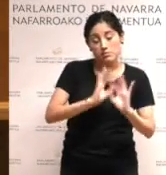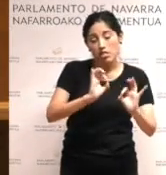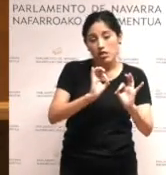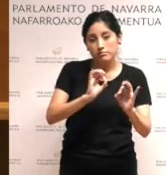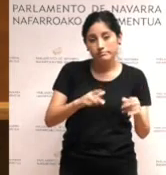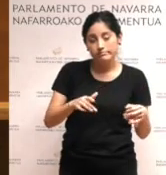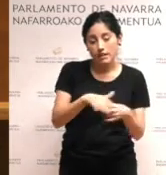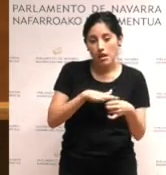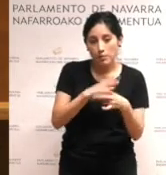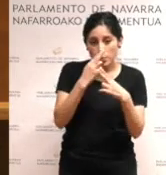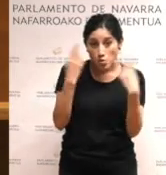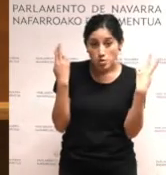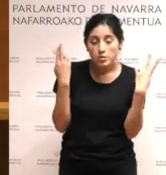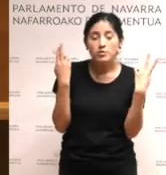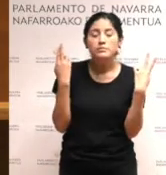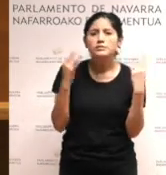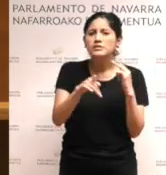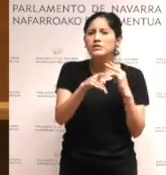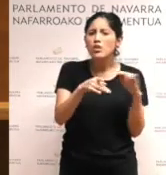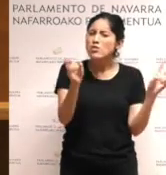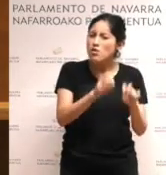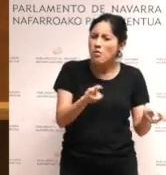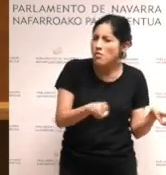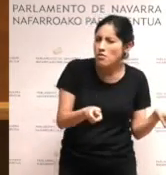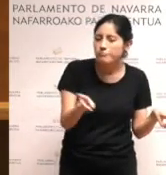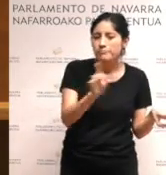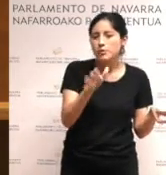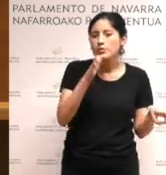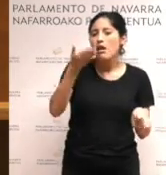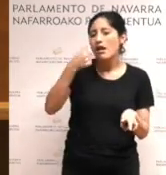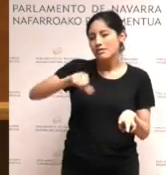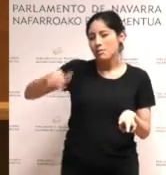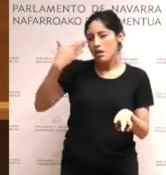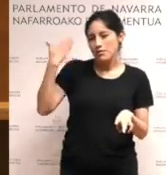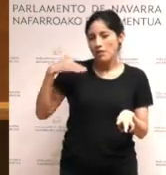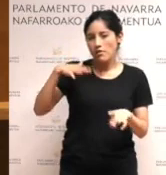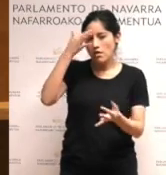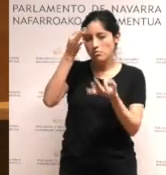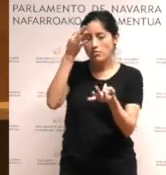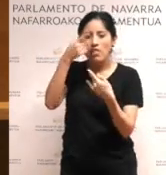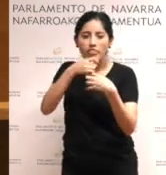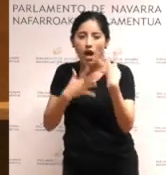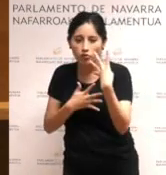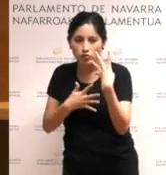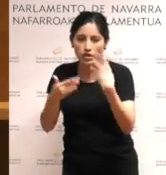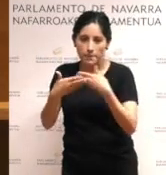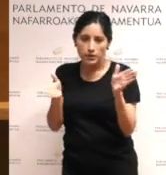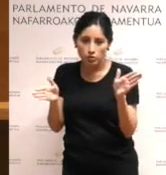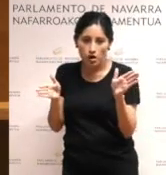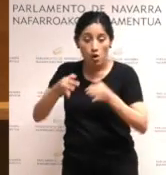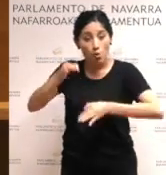fíjense, esto no es siquiera lo peor. Según los datos que se dieron la semana pasada en la apertura del año judicial, en Navarra,